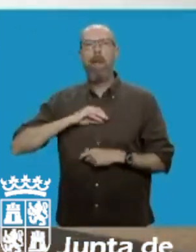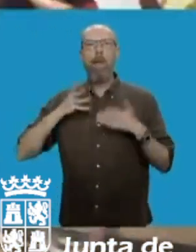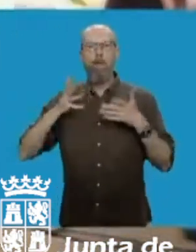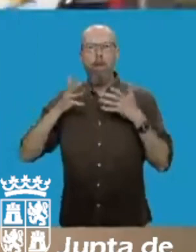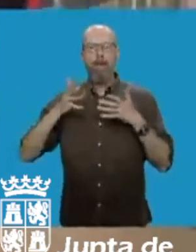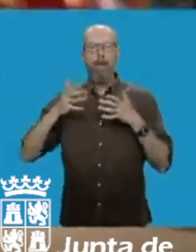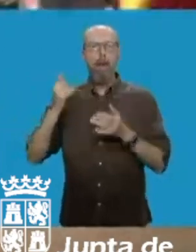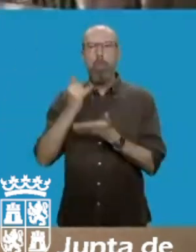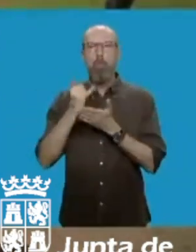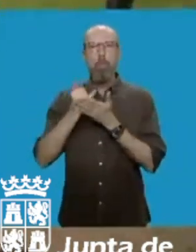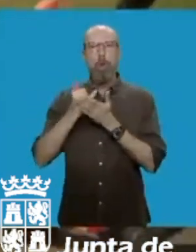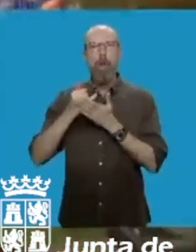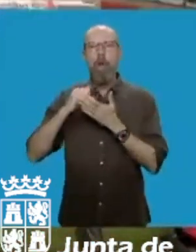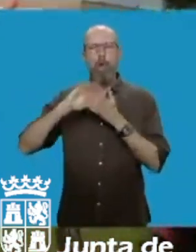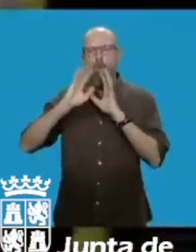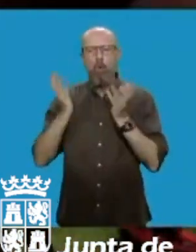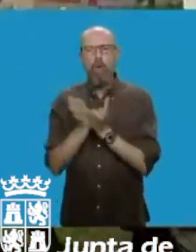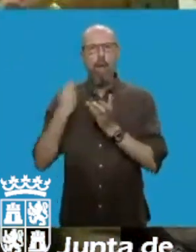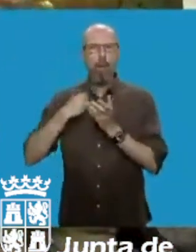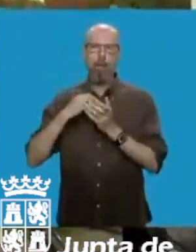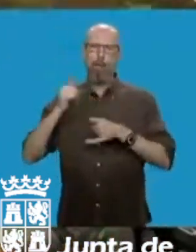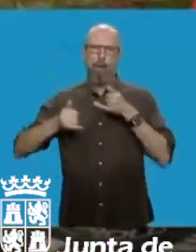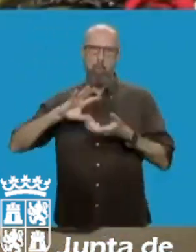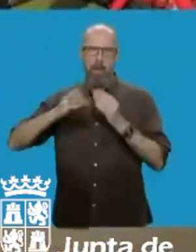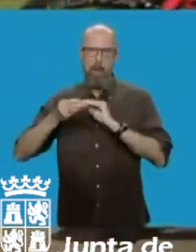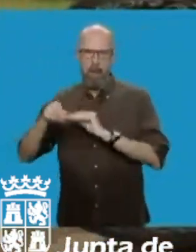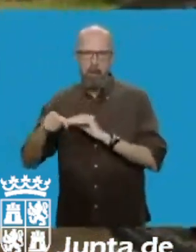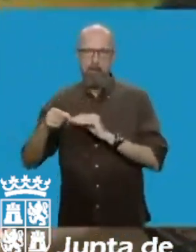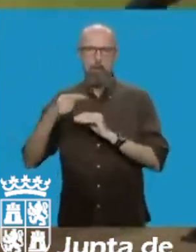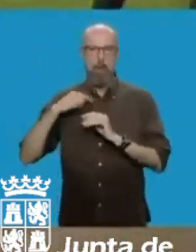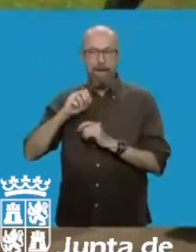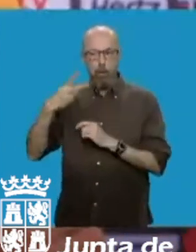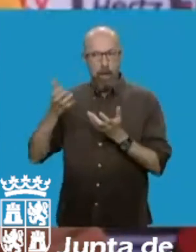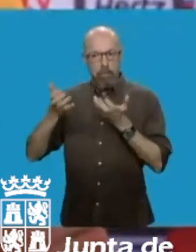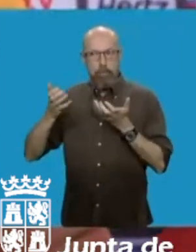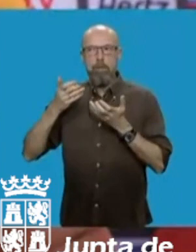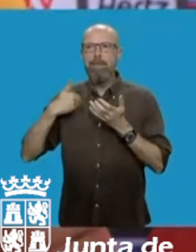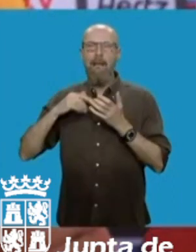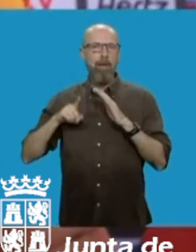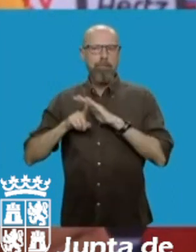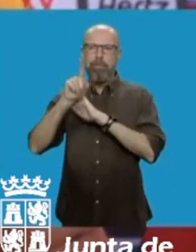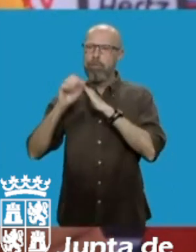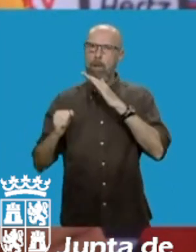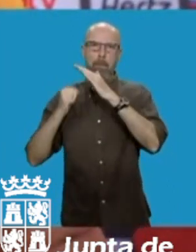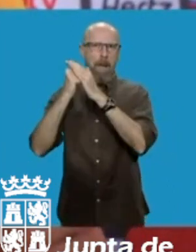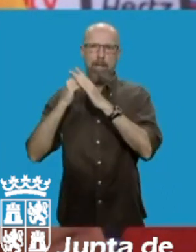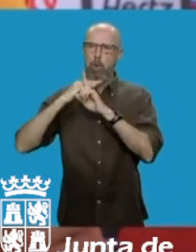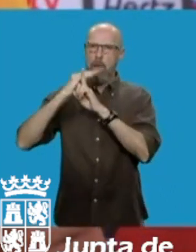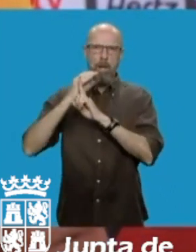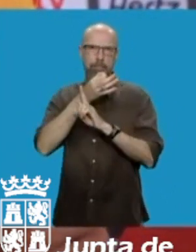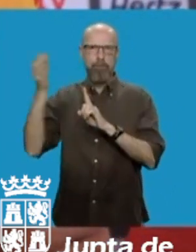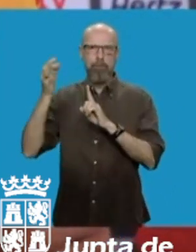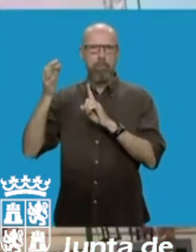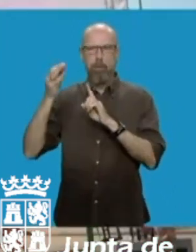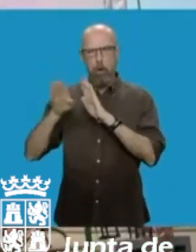Mundial de Ciclismo Adaptado. El subcampeonato resultaba la cota más alta de la carrera deportiva de un Adolfo que no quiere despegarse de la